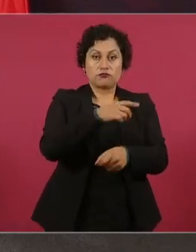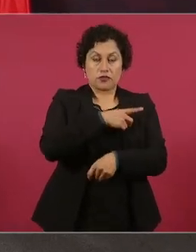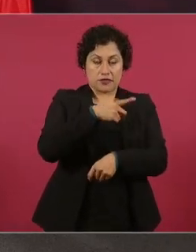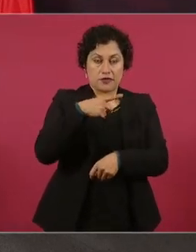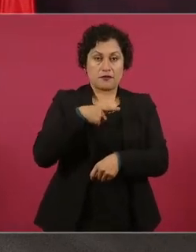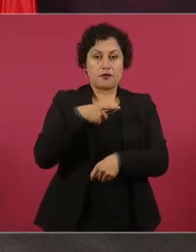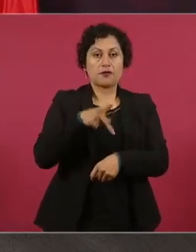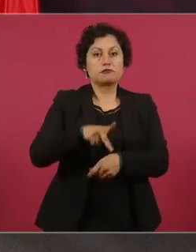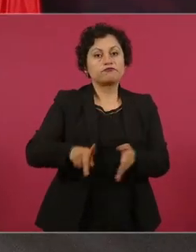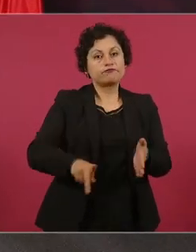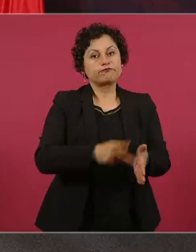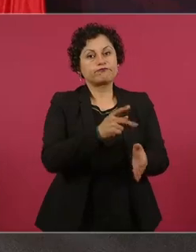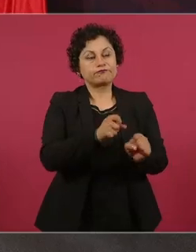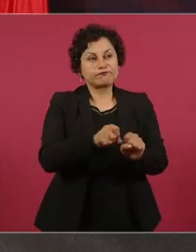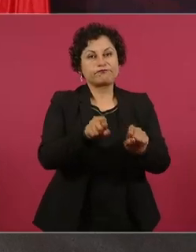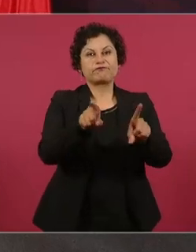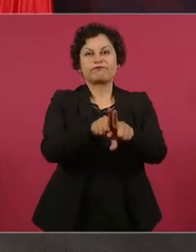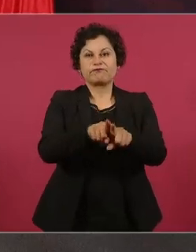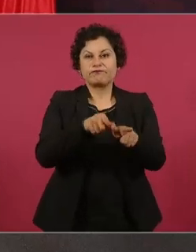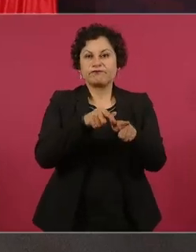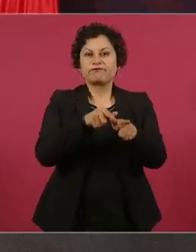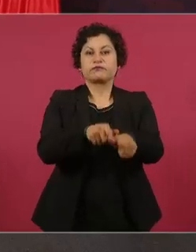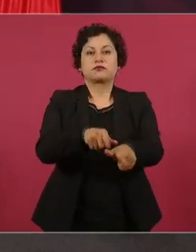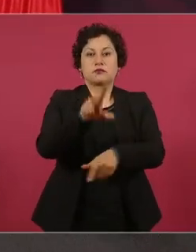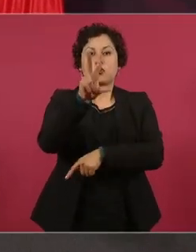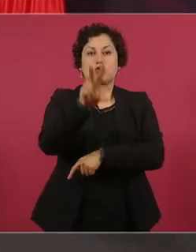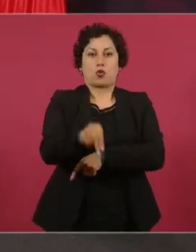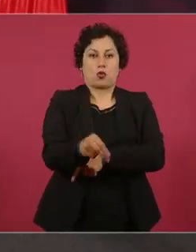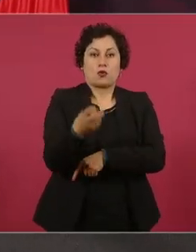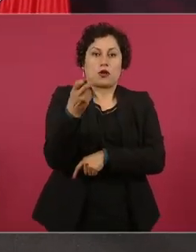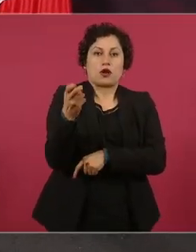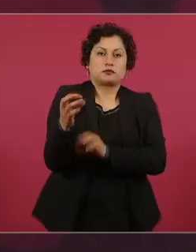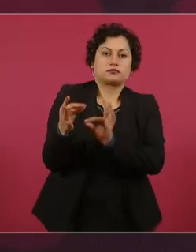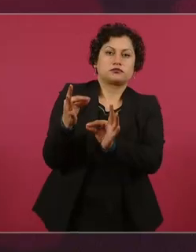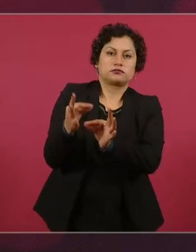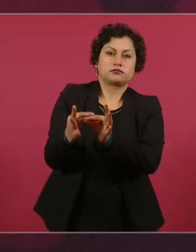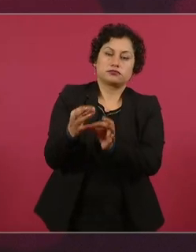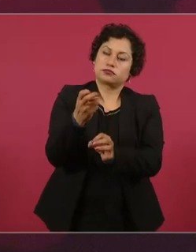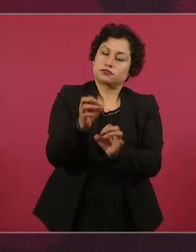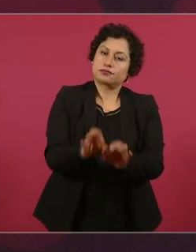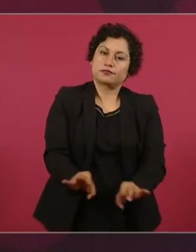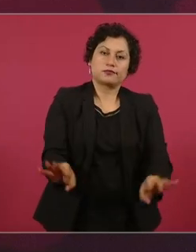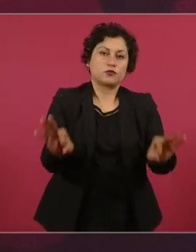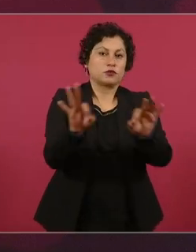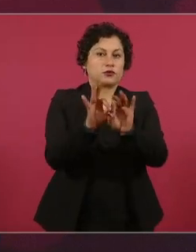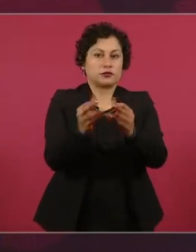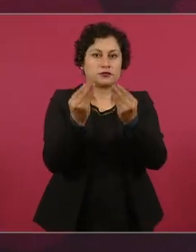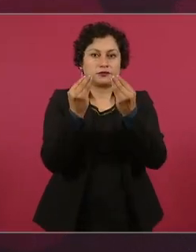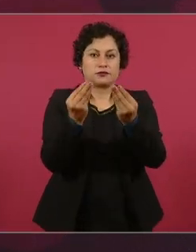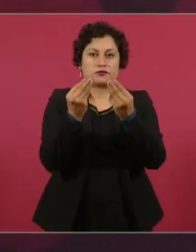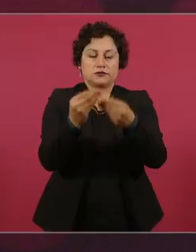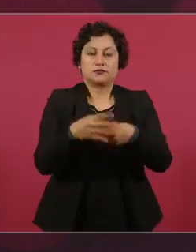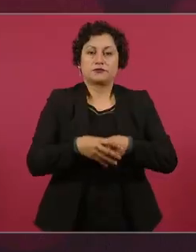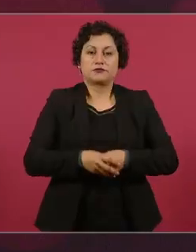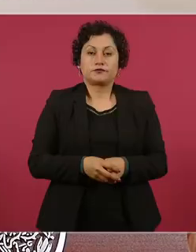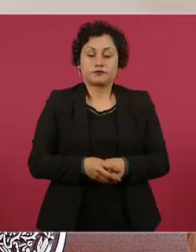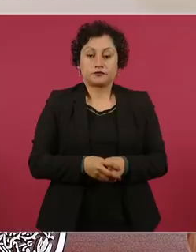y eso fue importante, muy importante. Se intentó en algunas